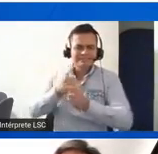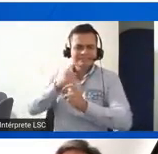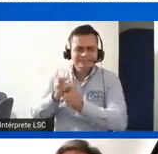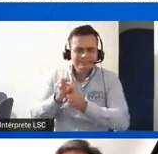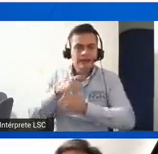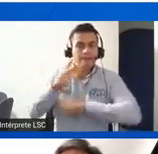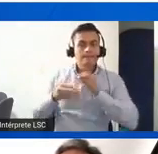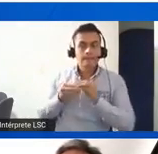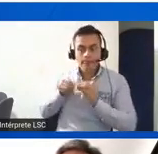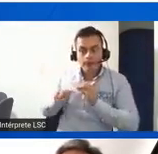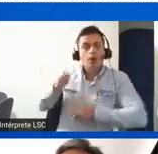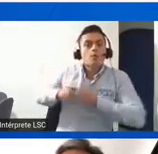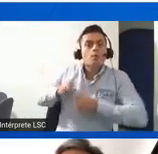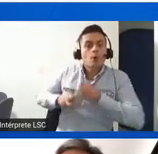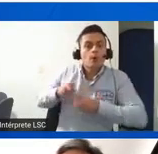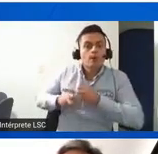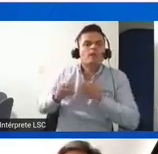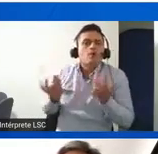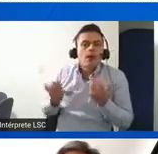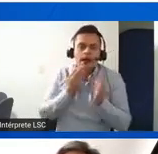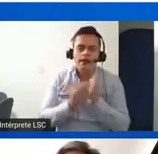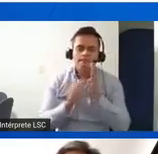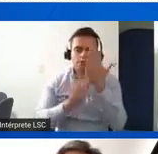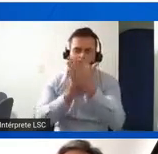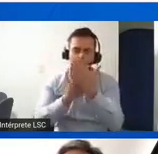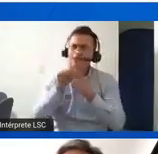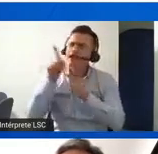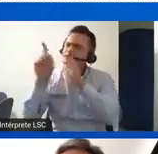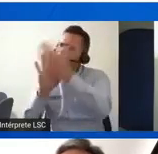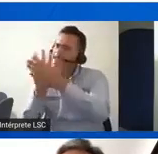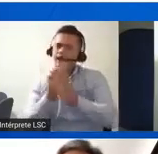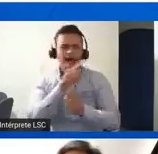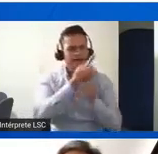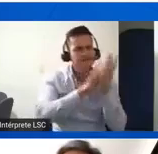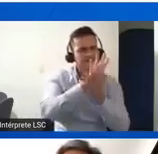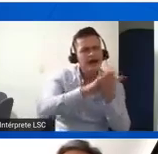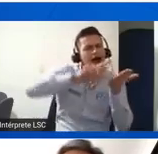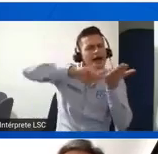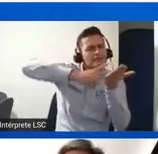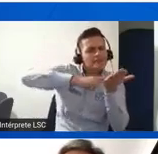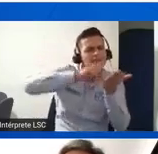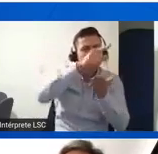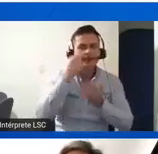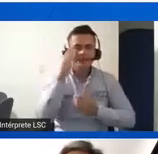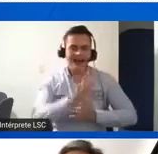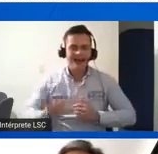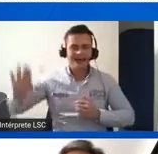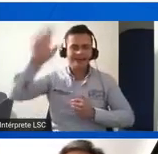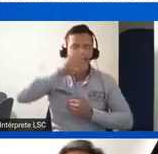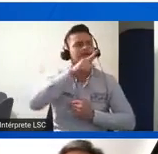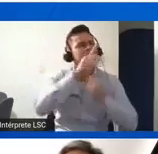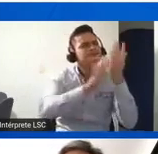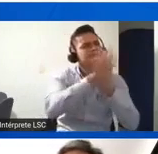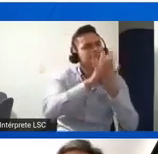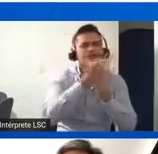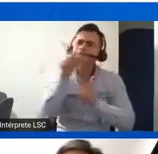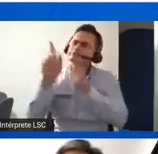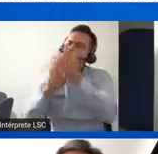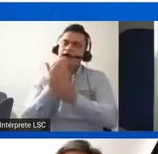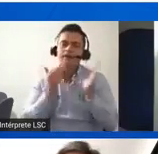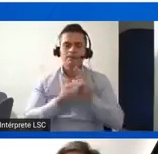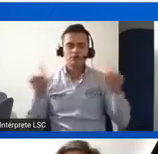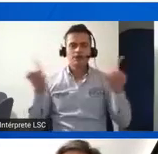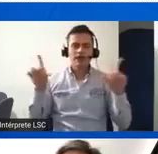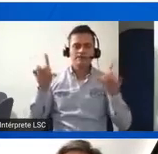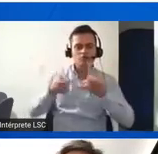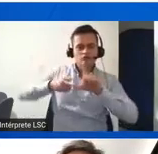para a veces entender algunas señas de los intérpretes a nivel nacional cuando salían por la